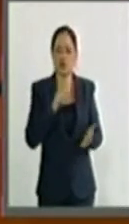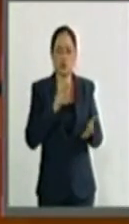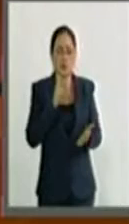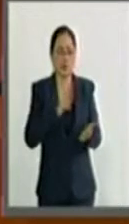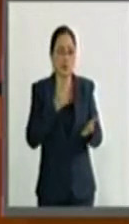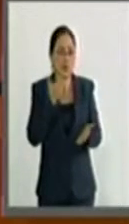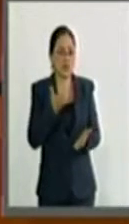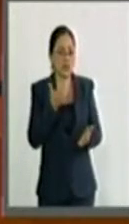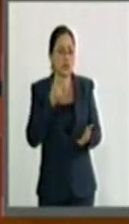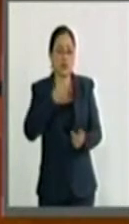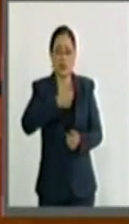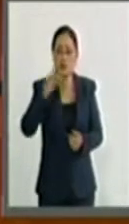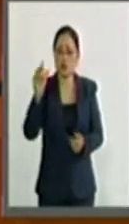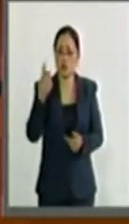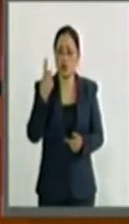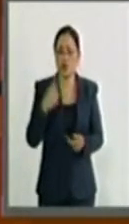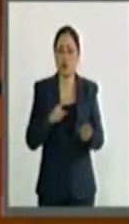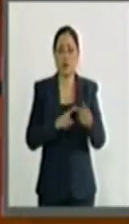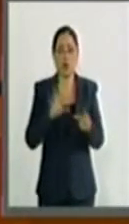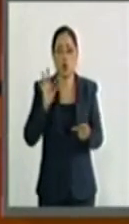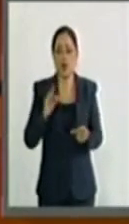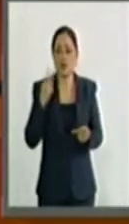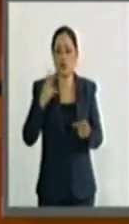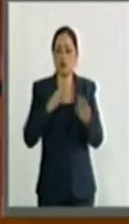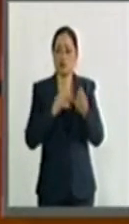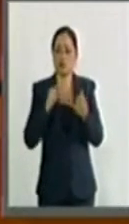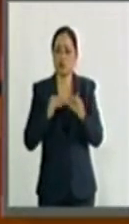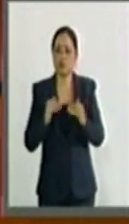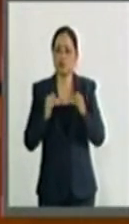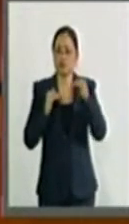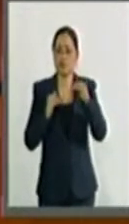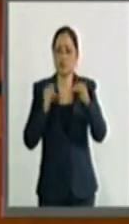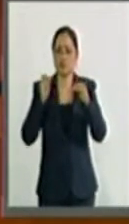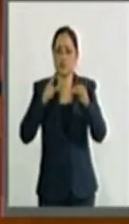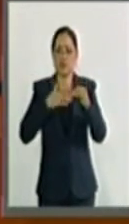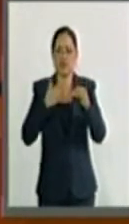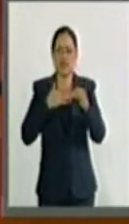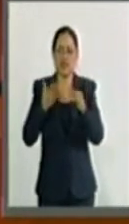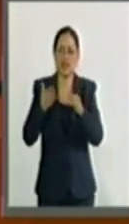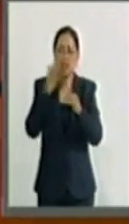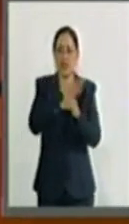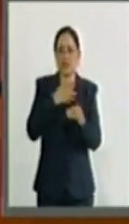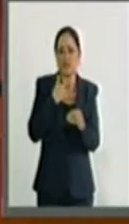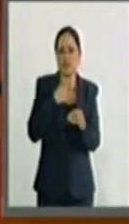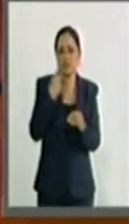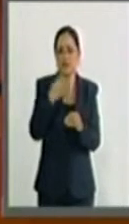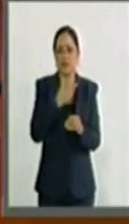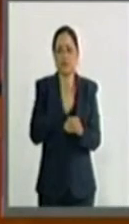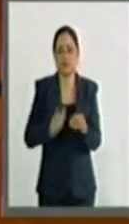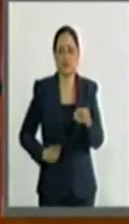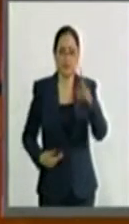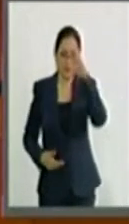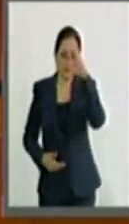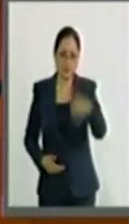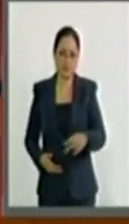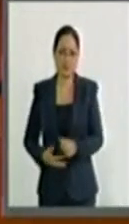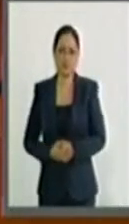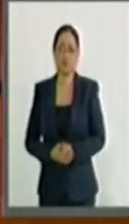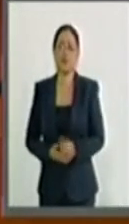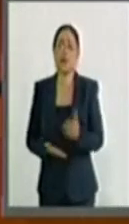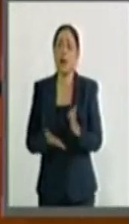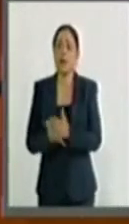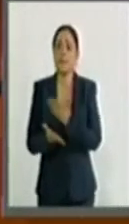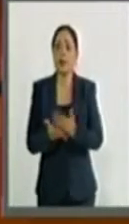dólar, 42 centavos arriba de la estimación inicial del Ejecutivo.